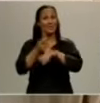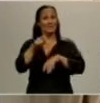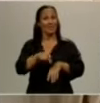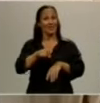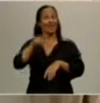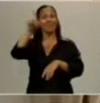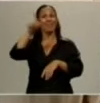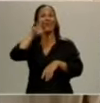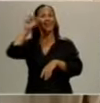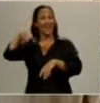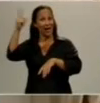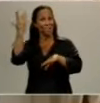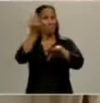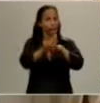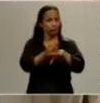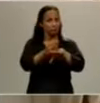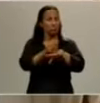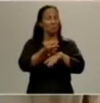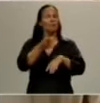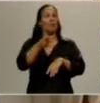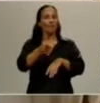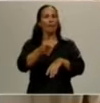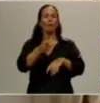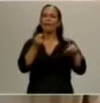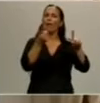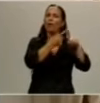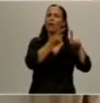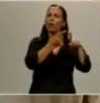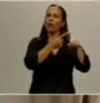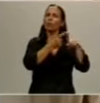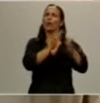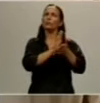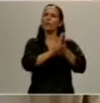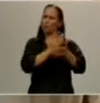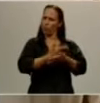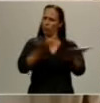República Islámica de Irán se contactan públicamente,